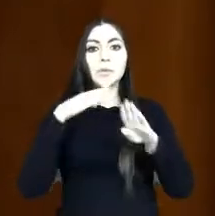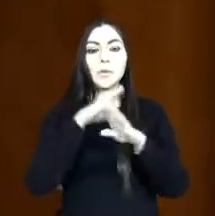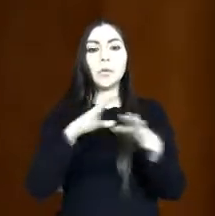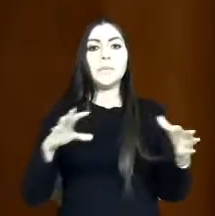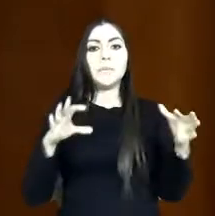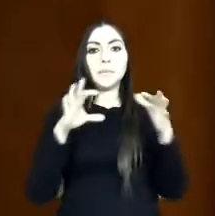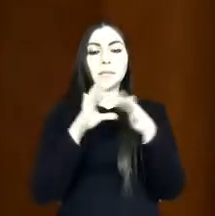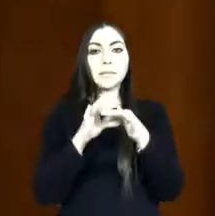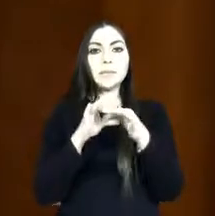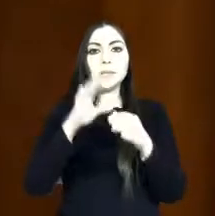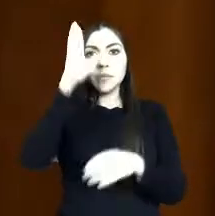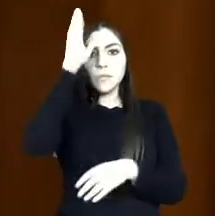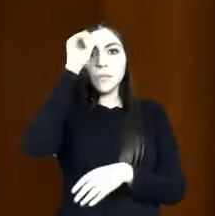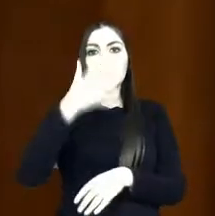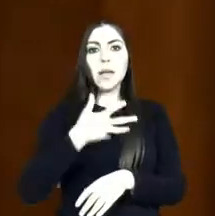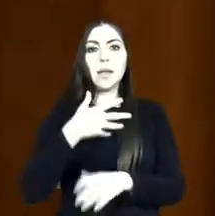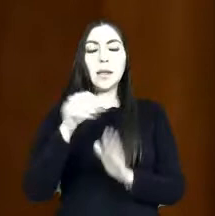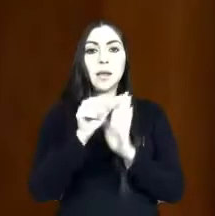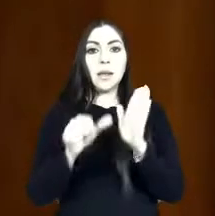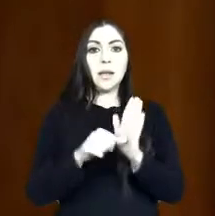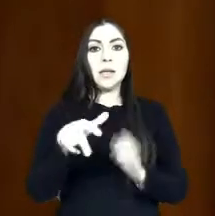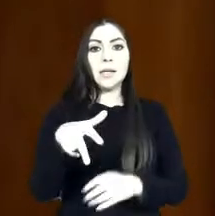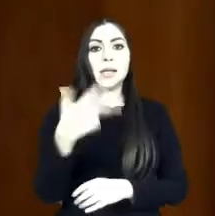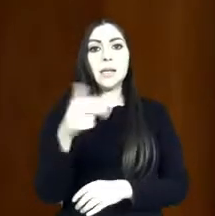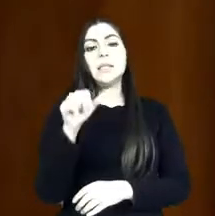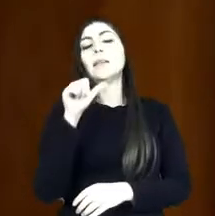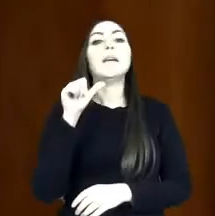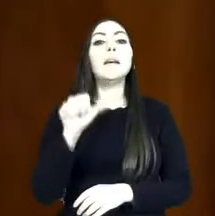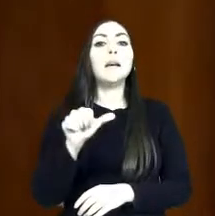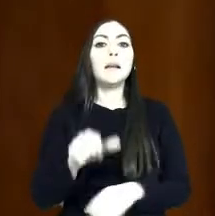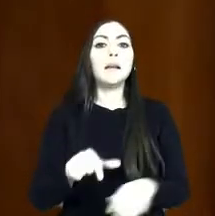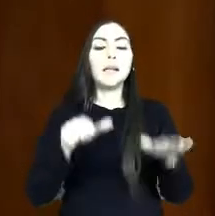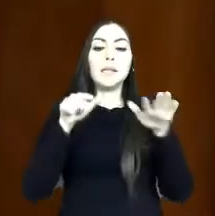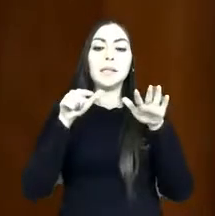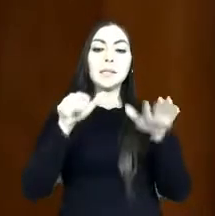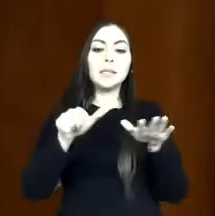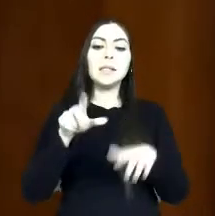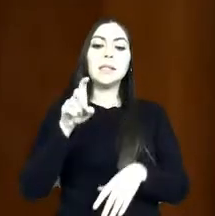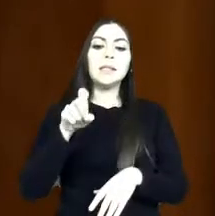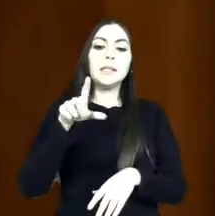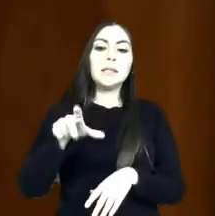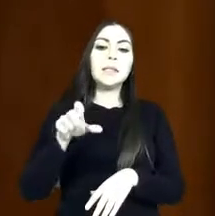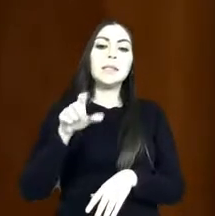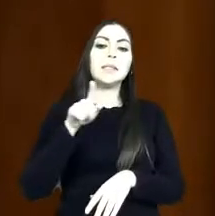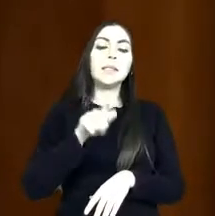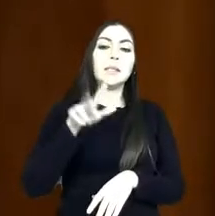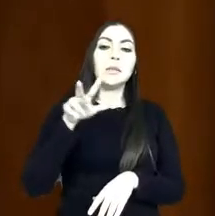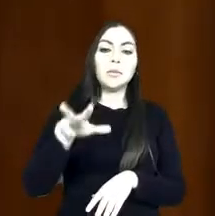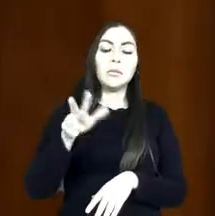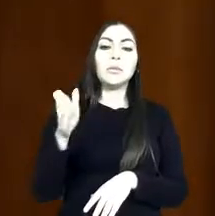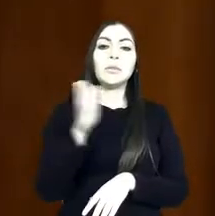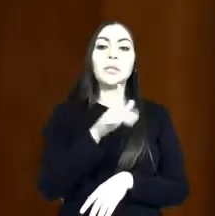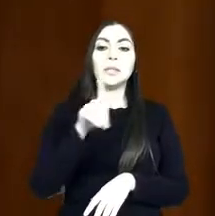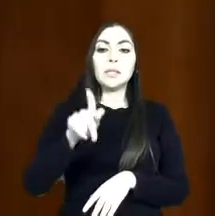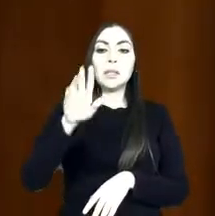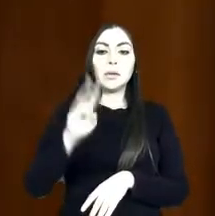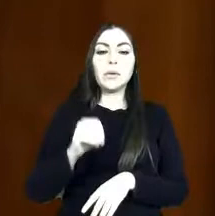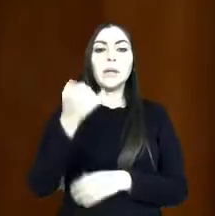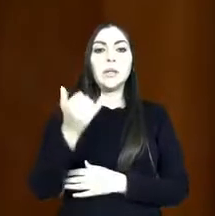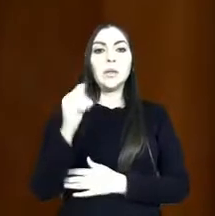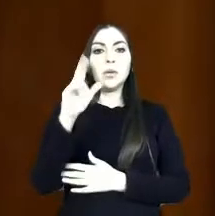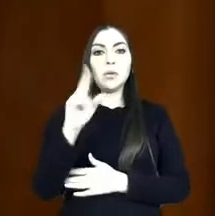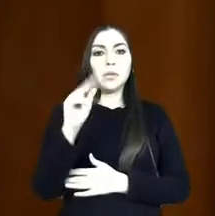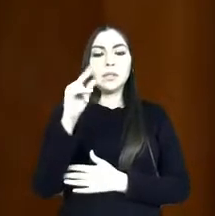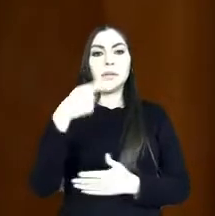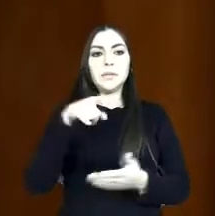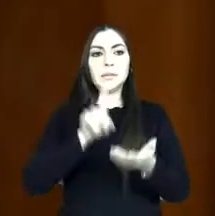lo previsto en los artículos 13A, 17, 37, 78, 79 y 80 del